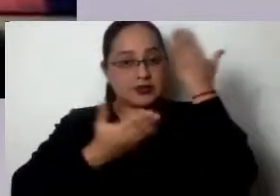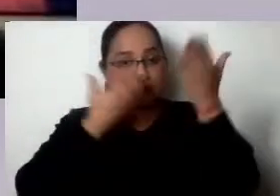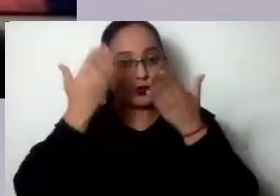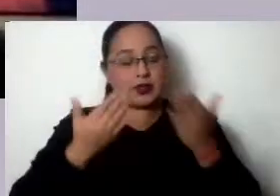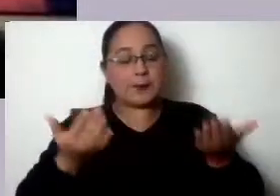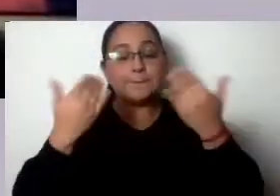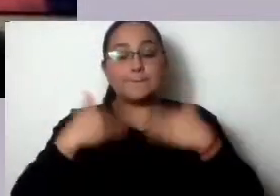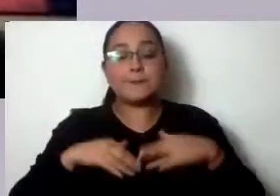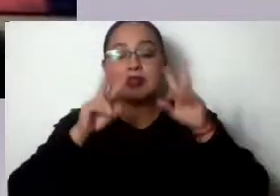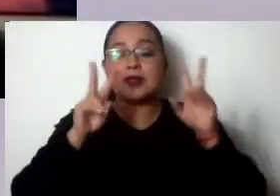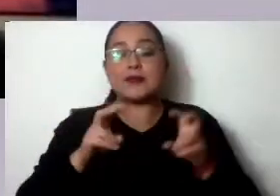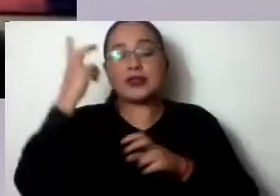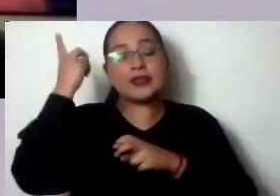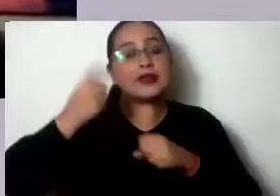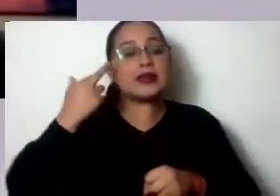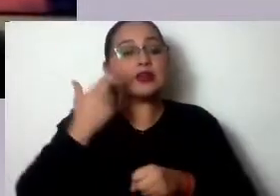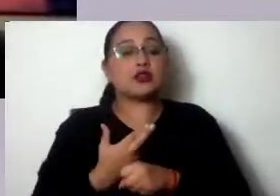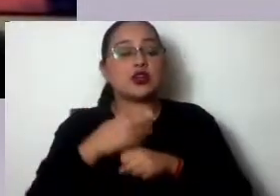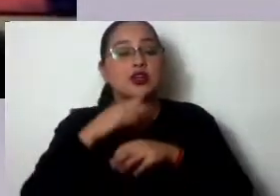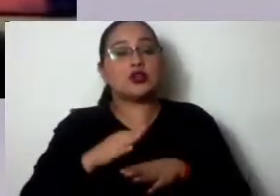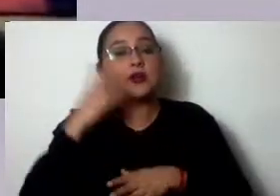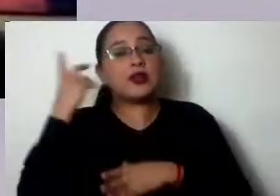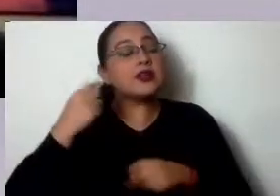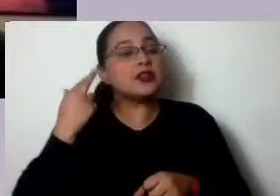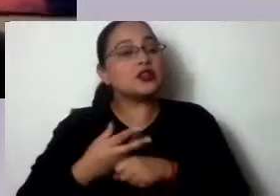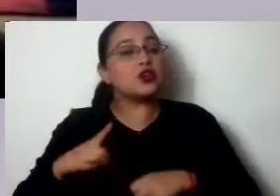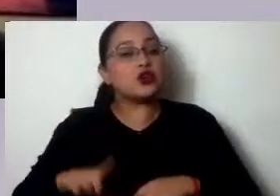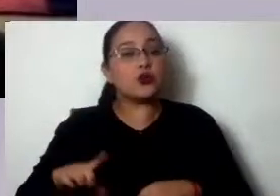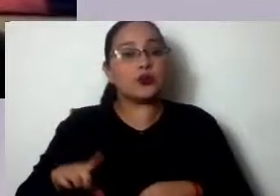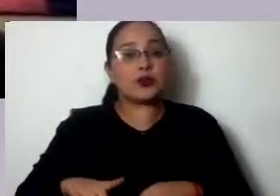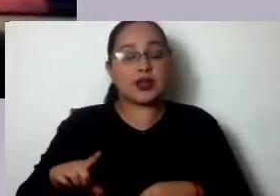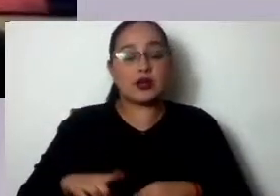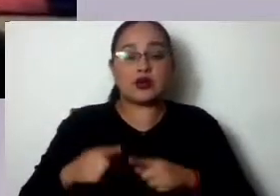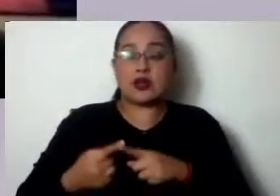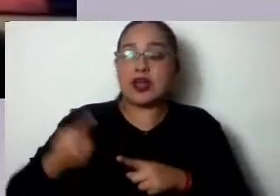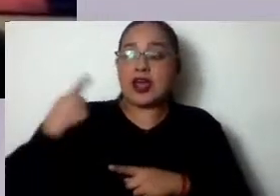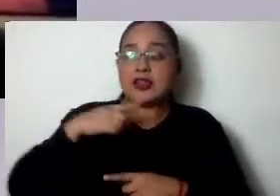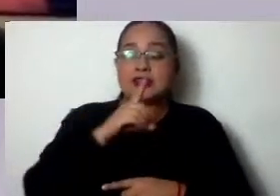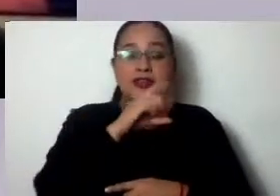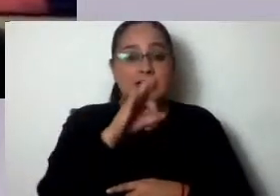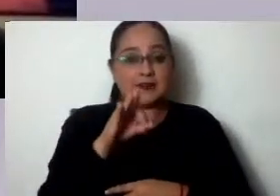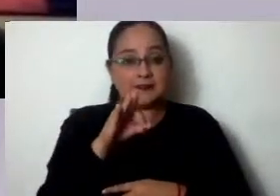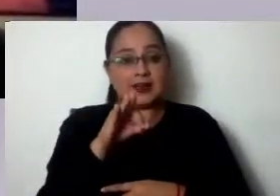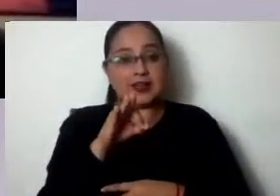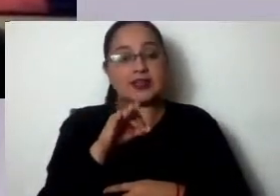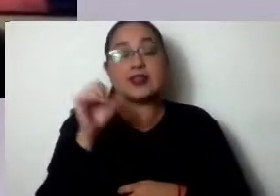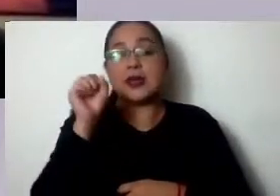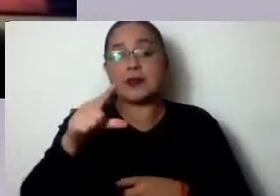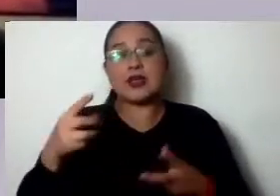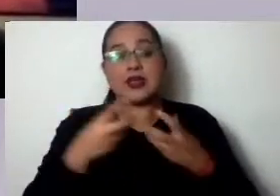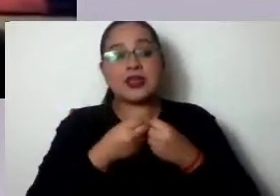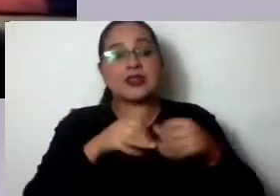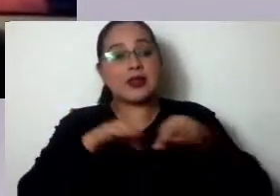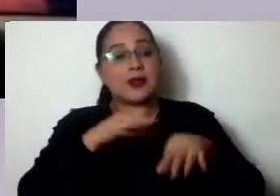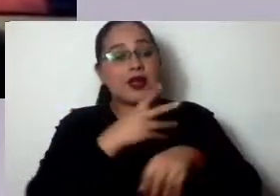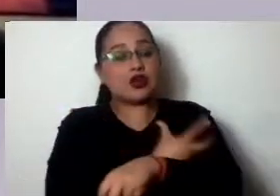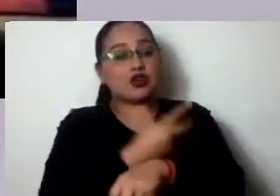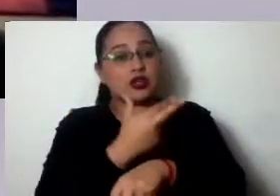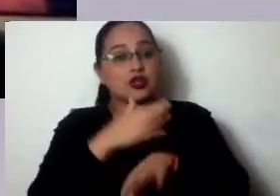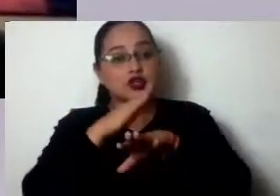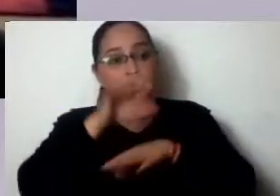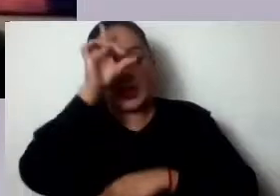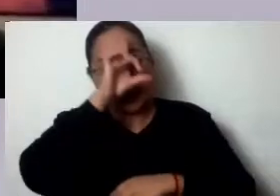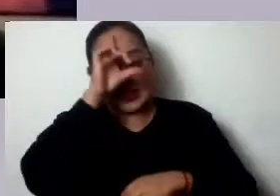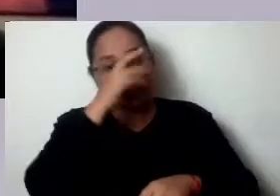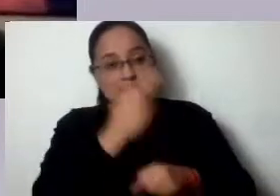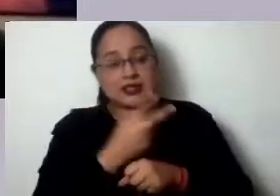políticos de la dirección general de gobierno del departamento del entonces distrito federal y trabajó como coordinadora de asesores del